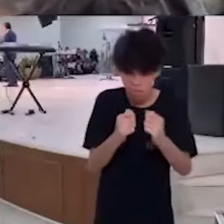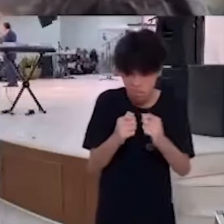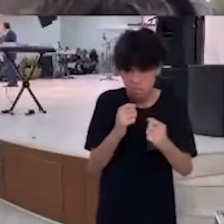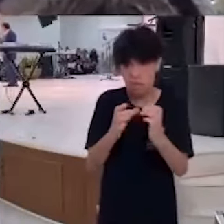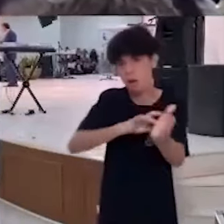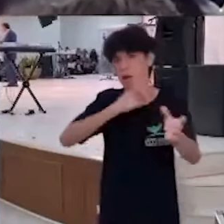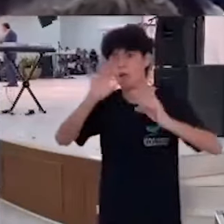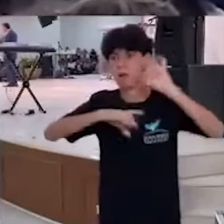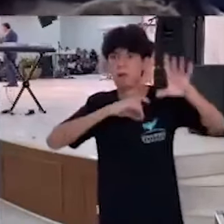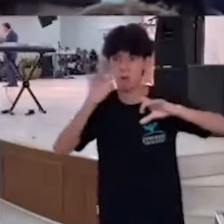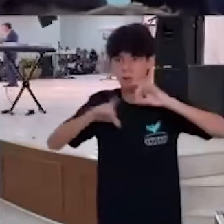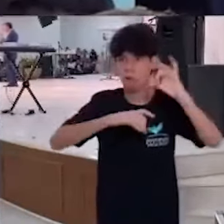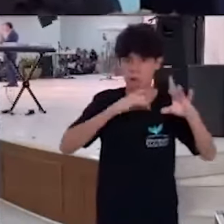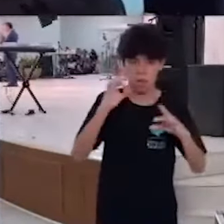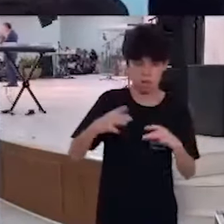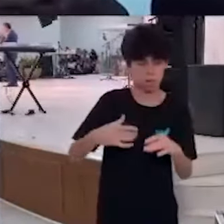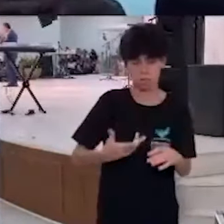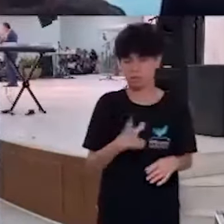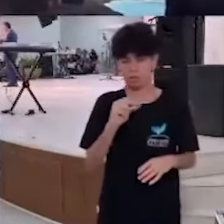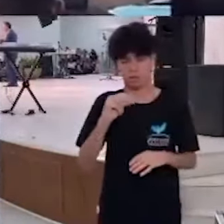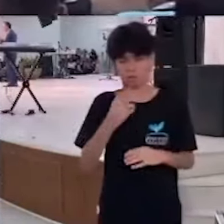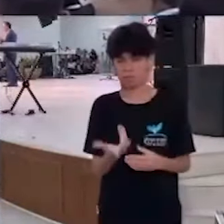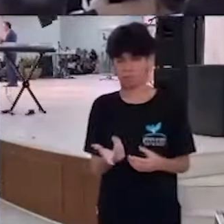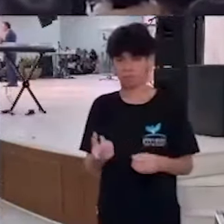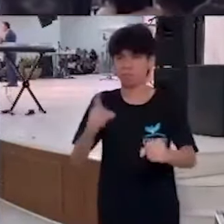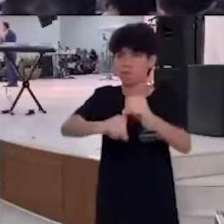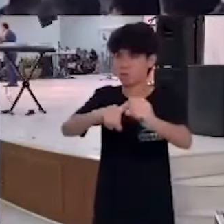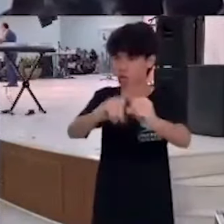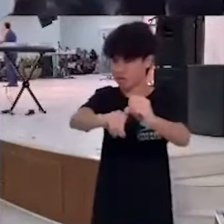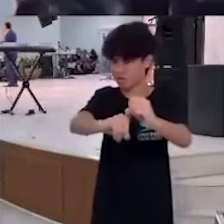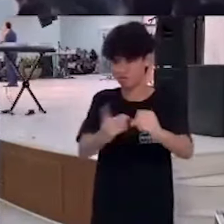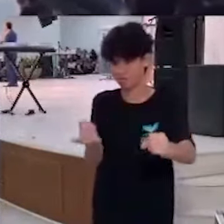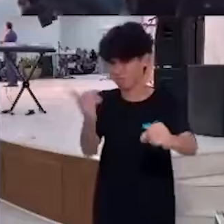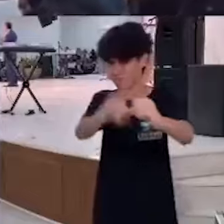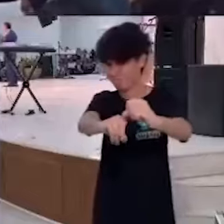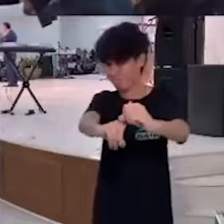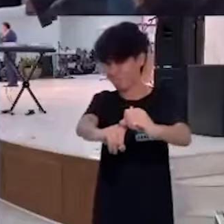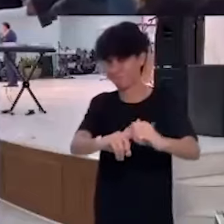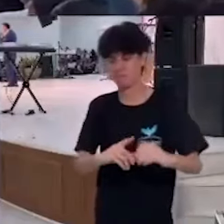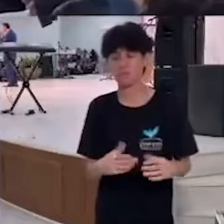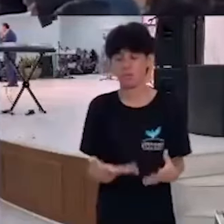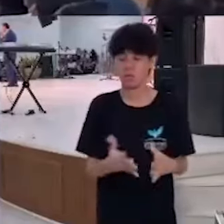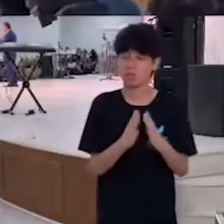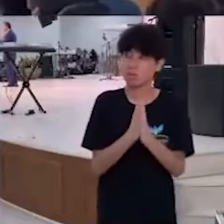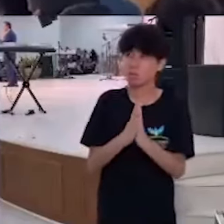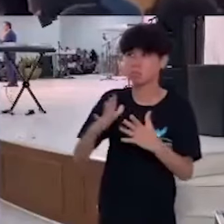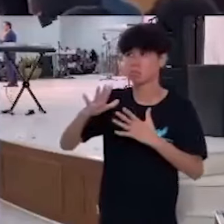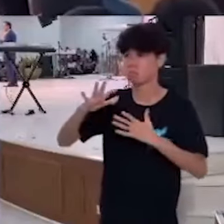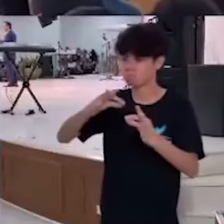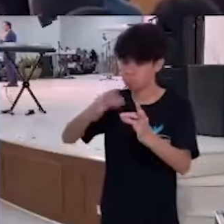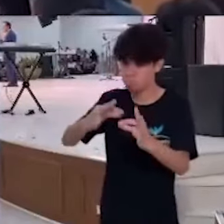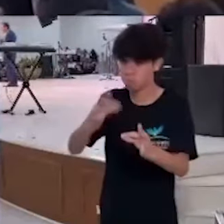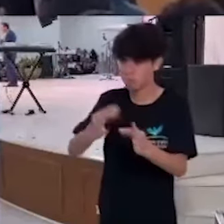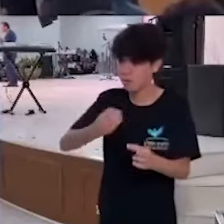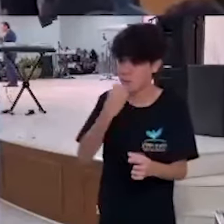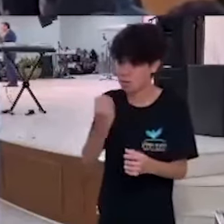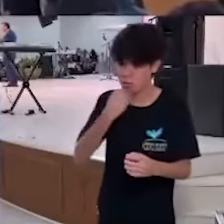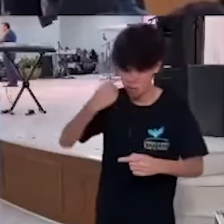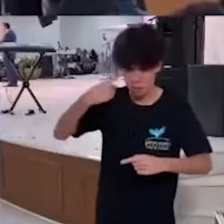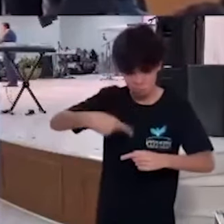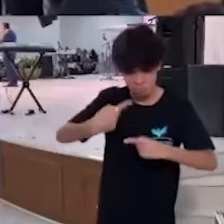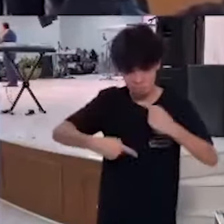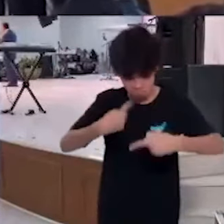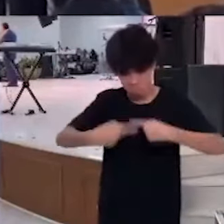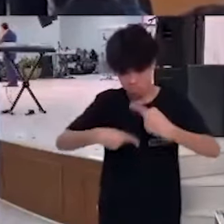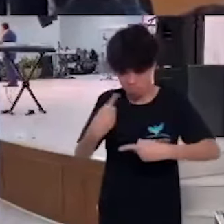cuenta solo para mí, para mi esposa, para que haya transparencia, voy a ser fiel, Señor, voy a tener una vida de oración más seria, más